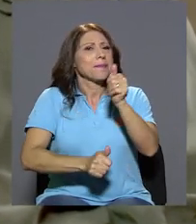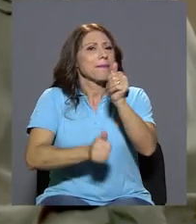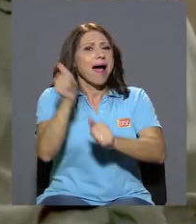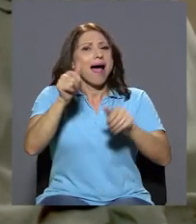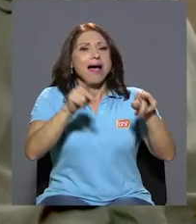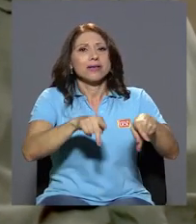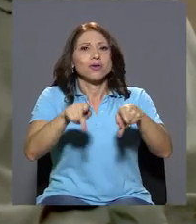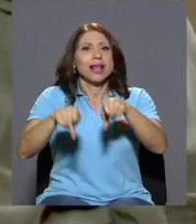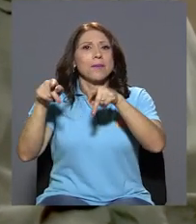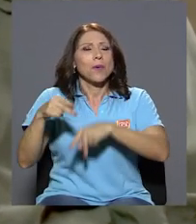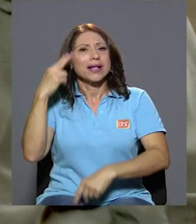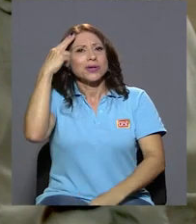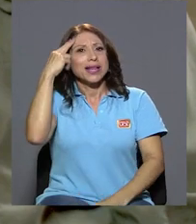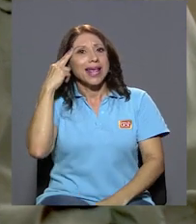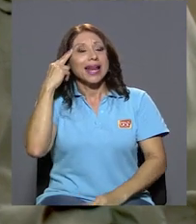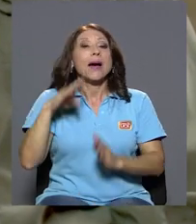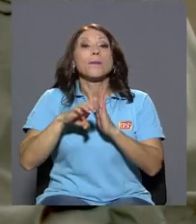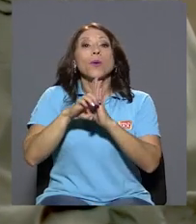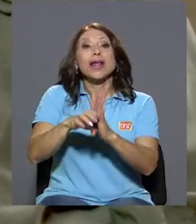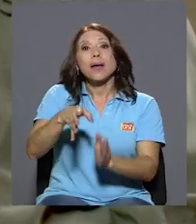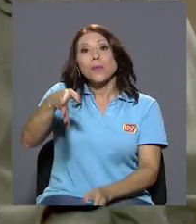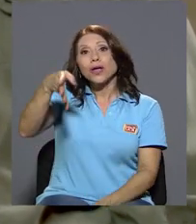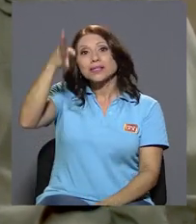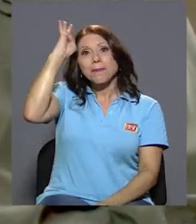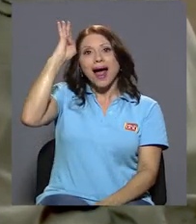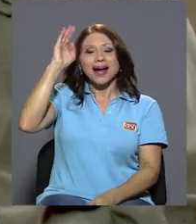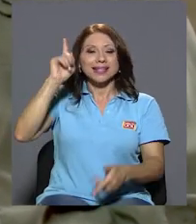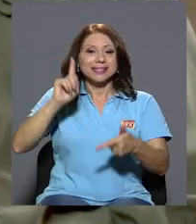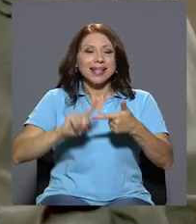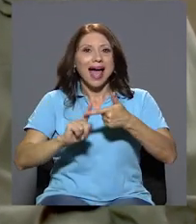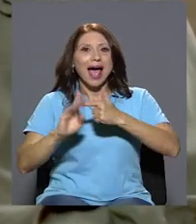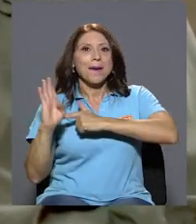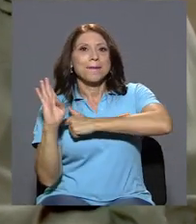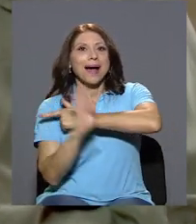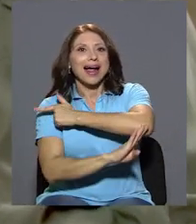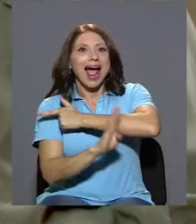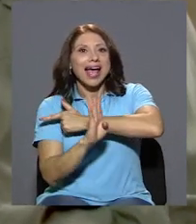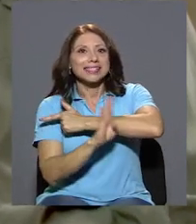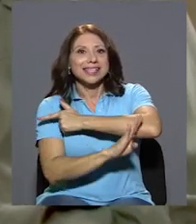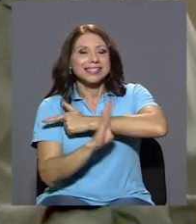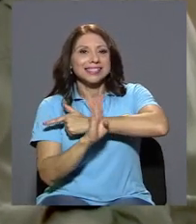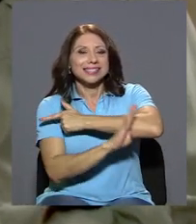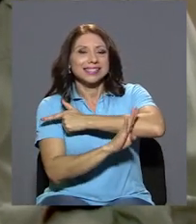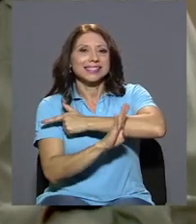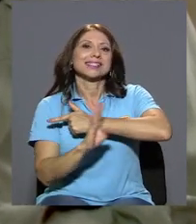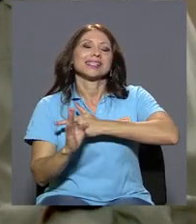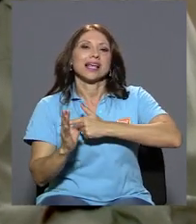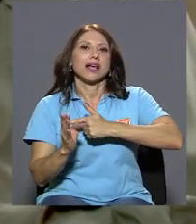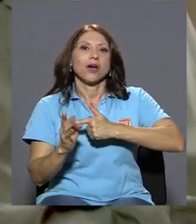era negra esparza por ejemplo por lado de bagaces o